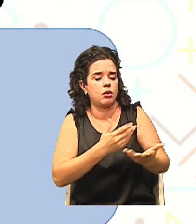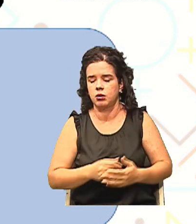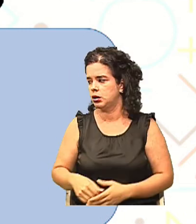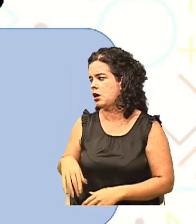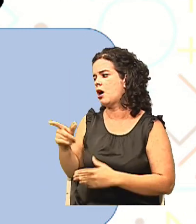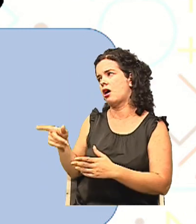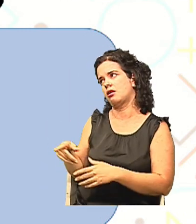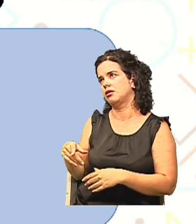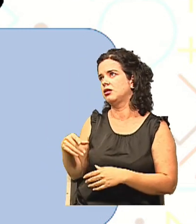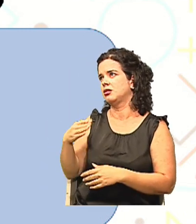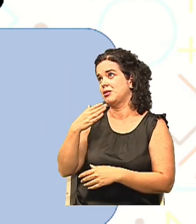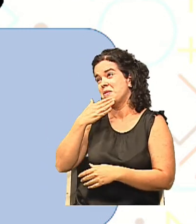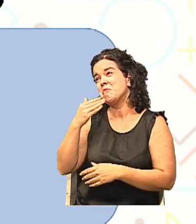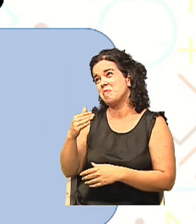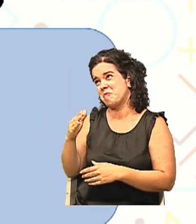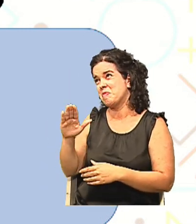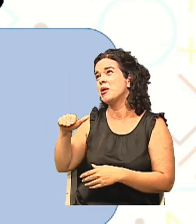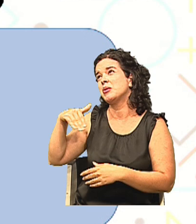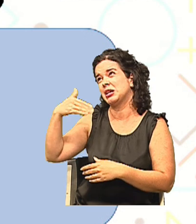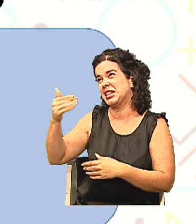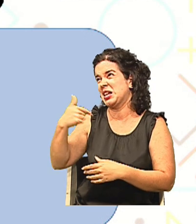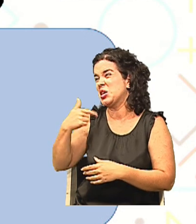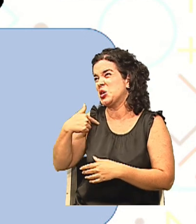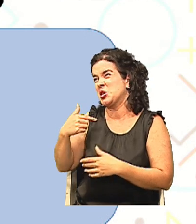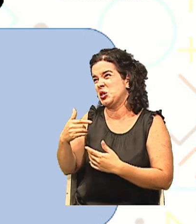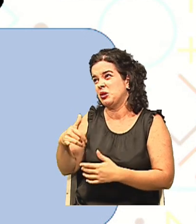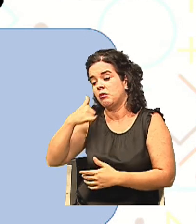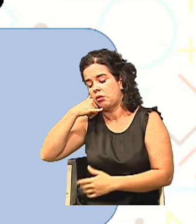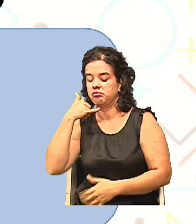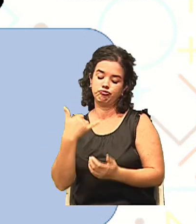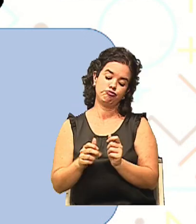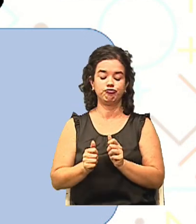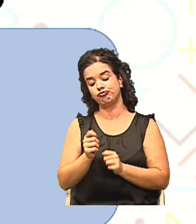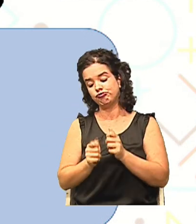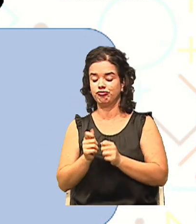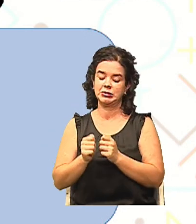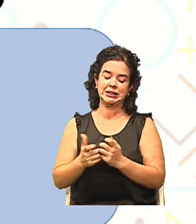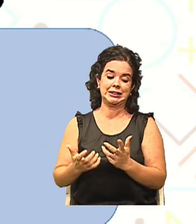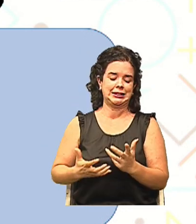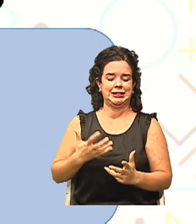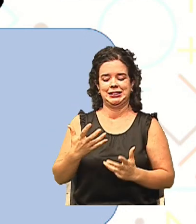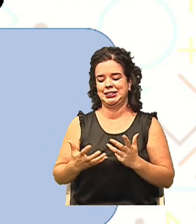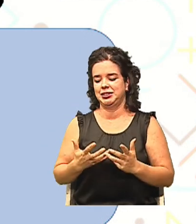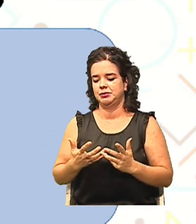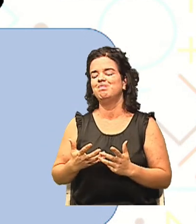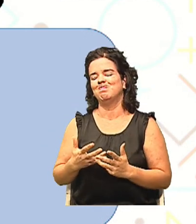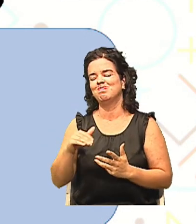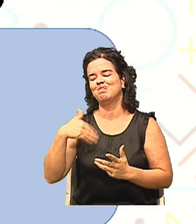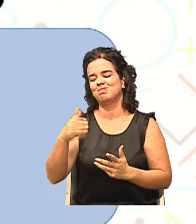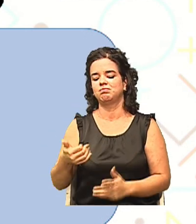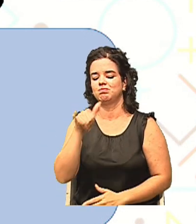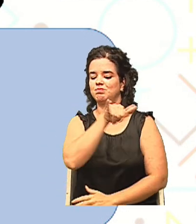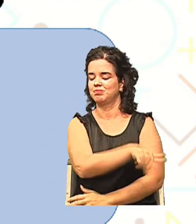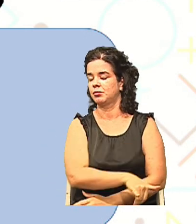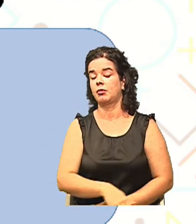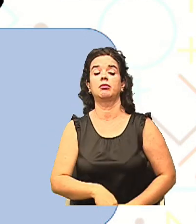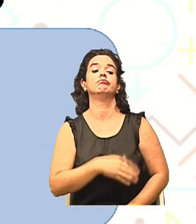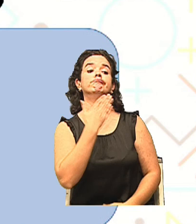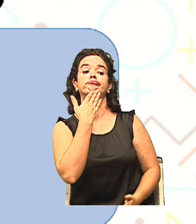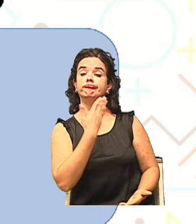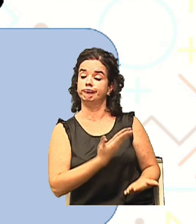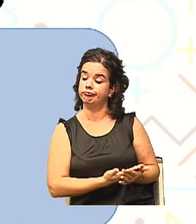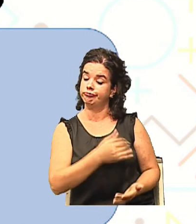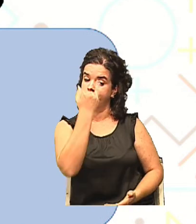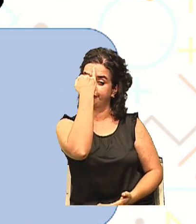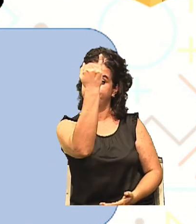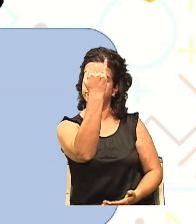claro. Mejor la próxima clase apago el celular y pongo atención, porque me distraje un poquitillo. Exactamente, ese es un muy buen